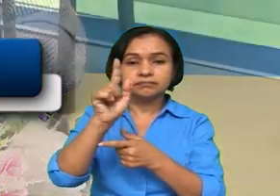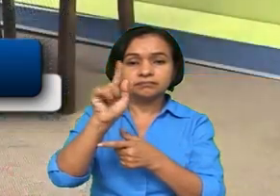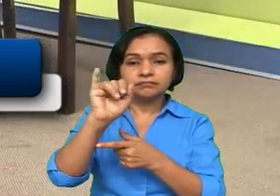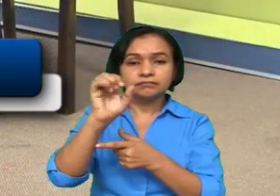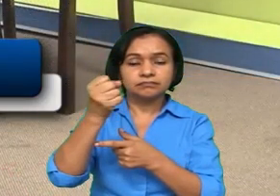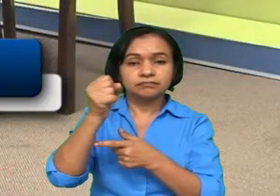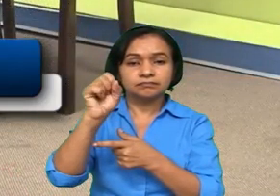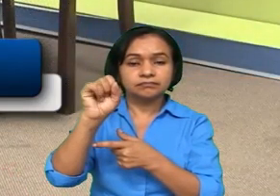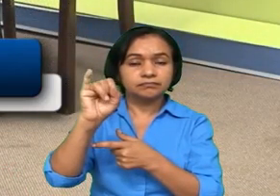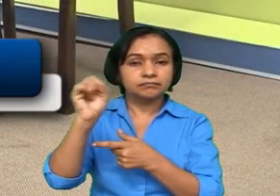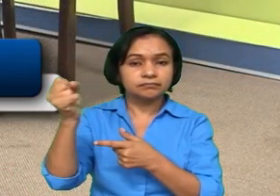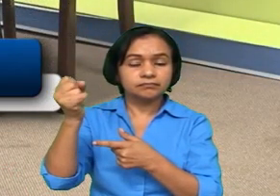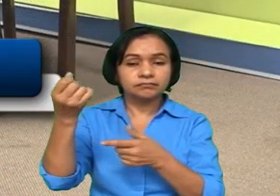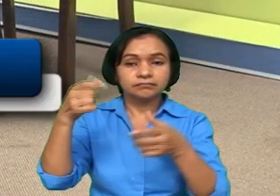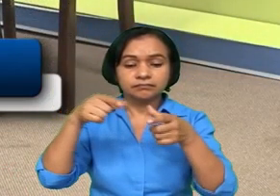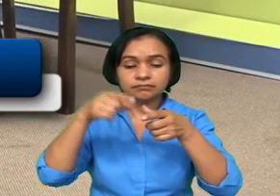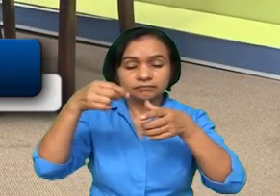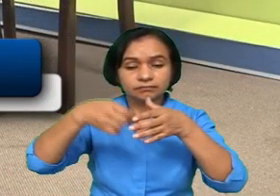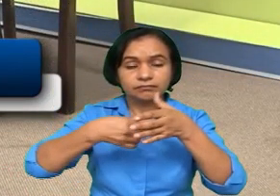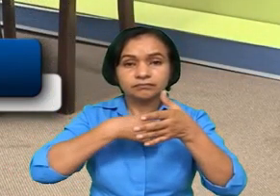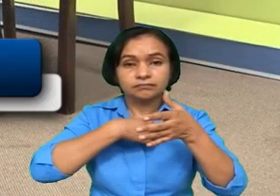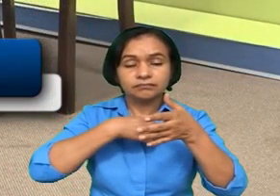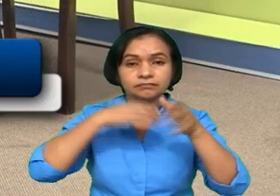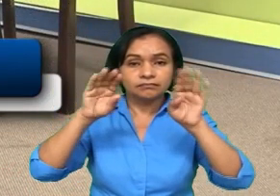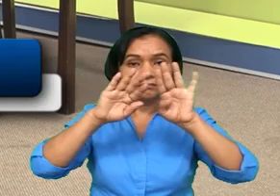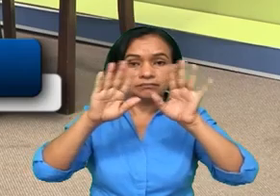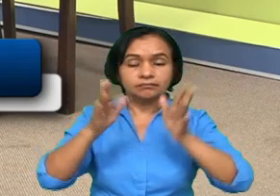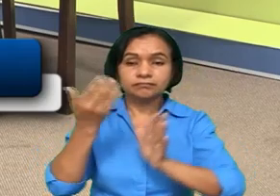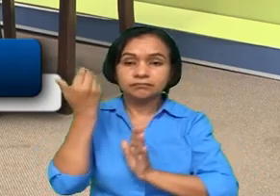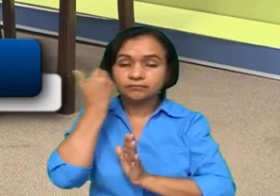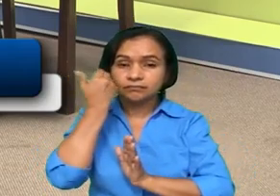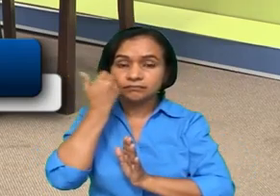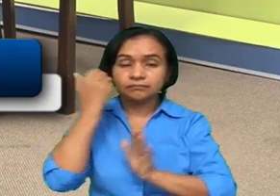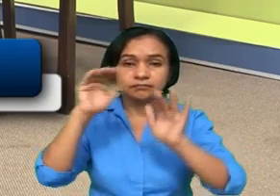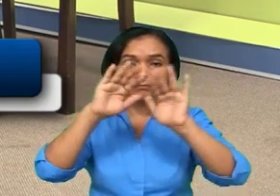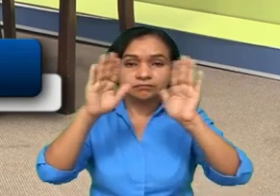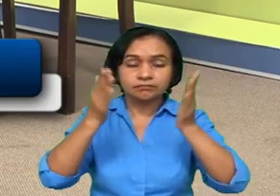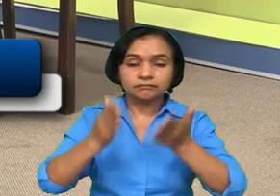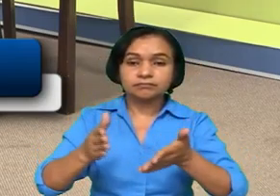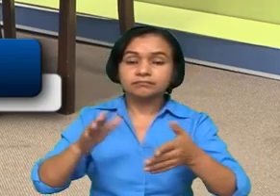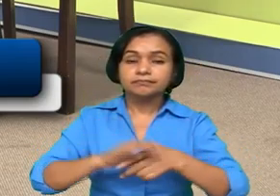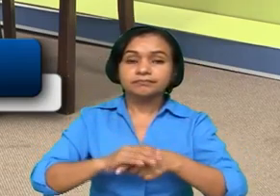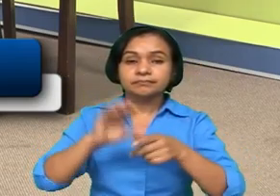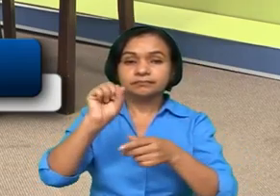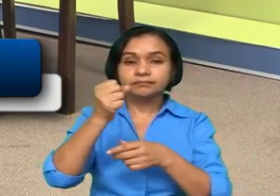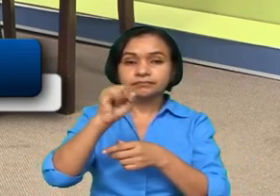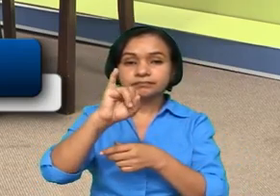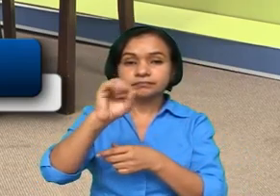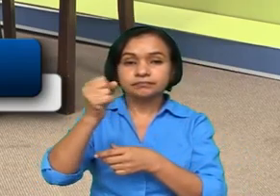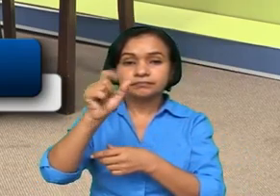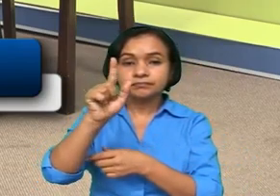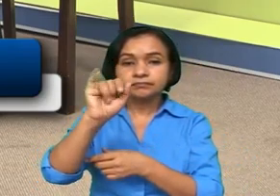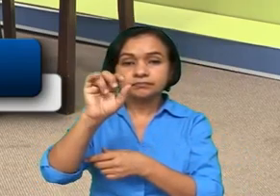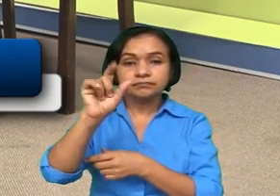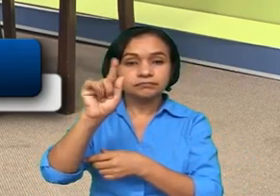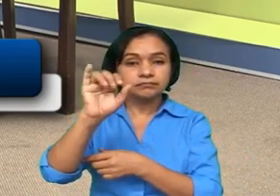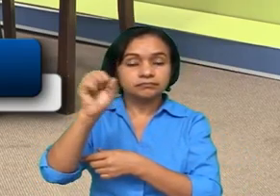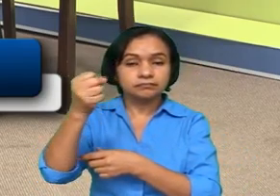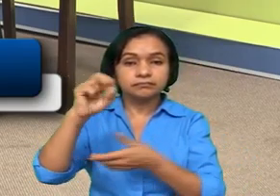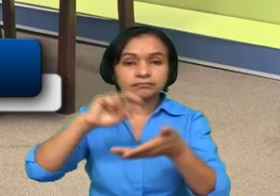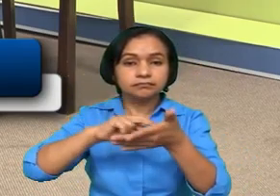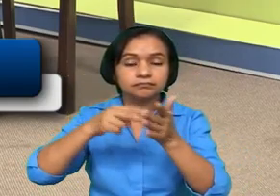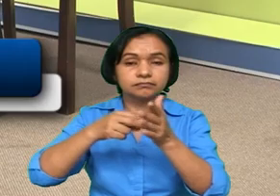Me decía que es algo interno, sí. Una infección interna que ocurre en la mujer. Okay. Cistitis literalmente quiere